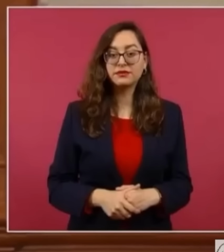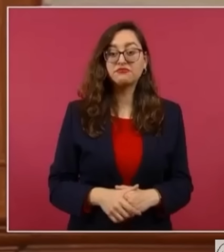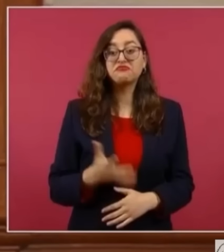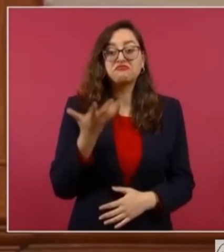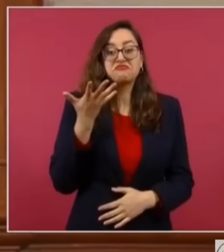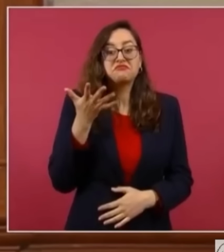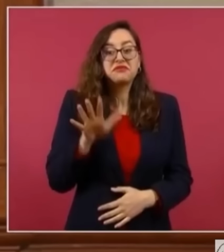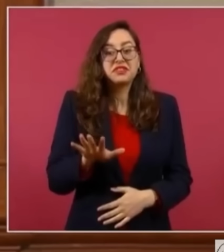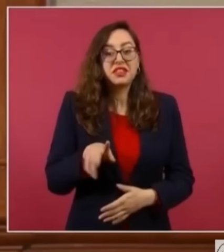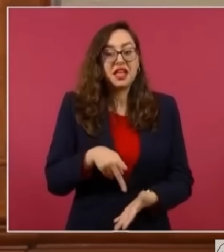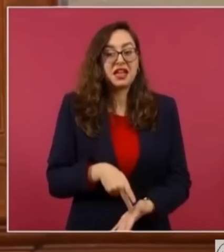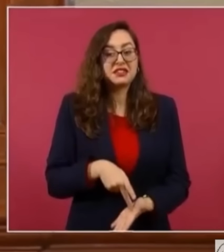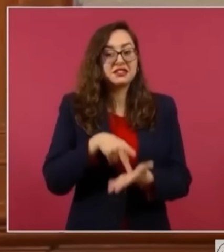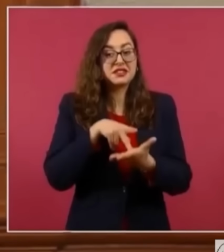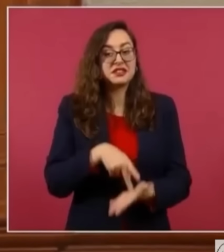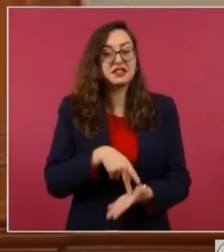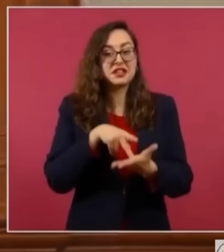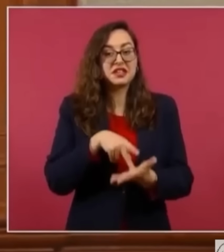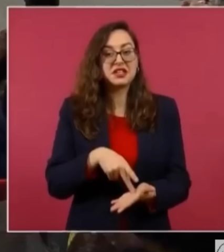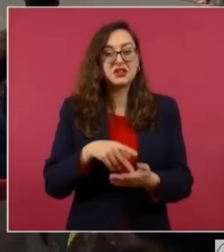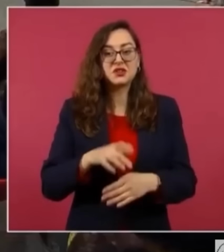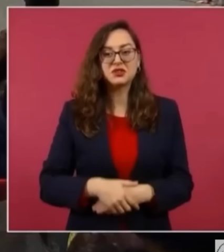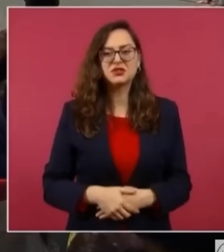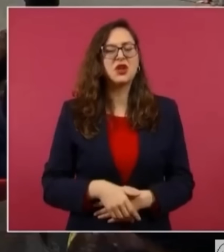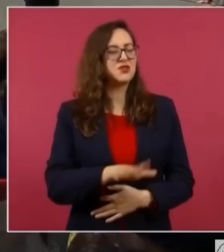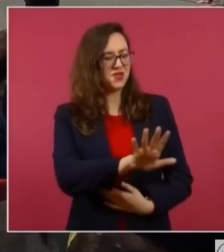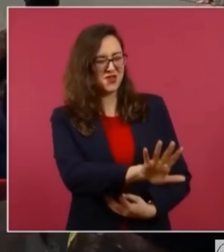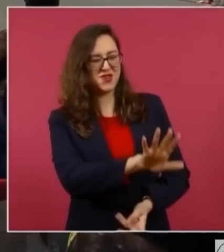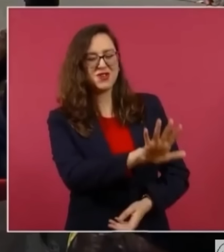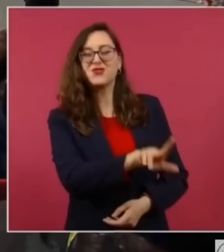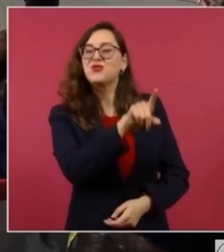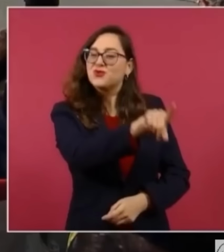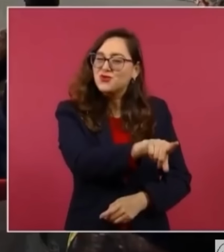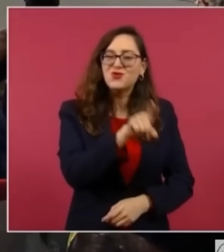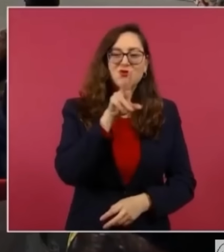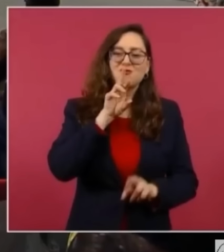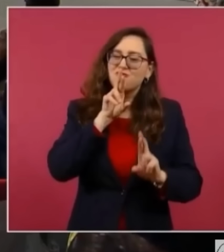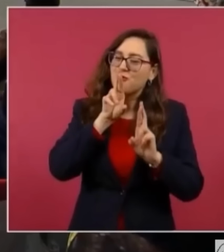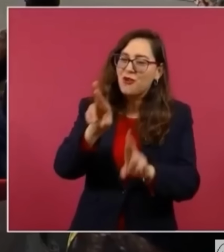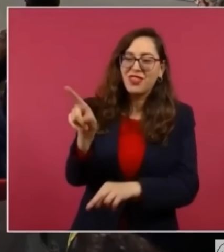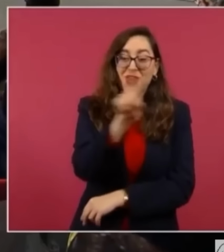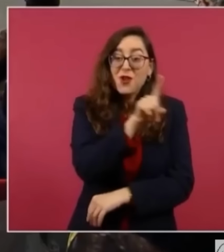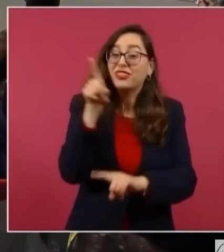10 kilos. Ah, no, pero que la gente ya se quede. O sea,